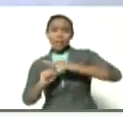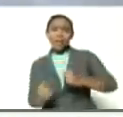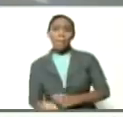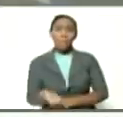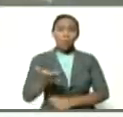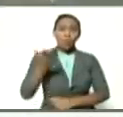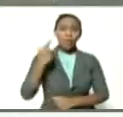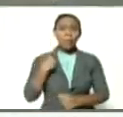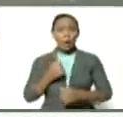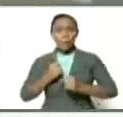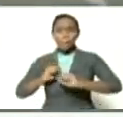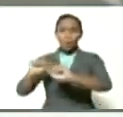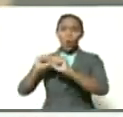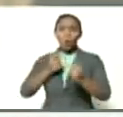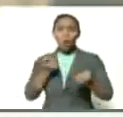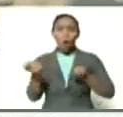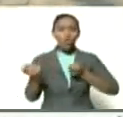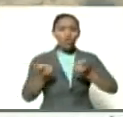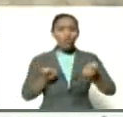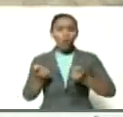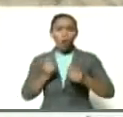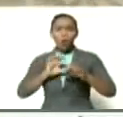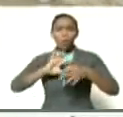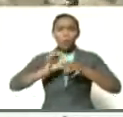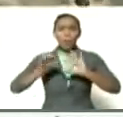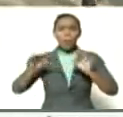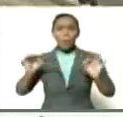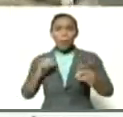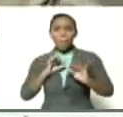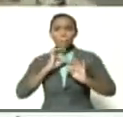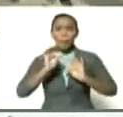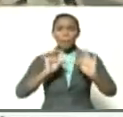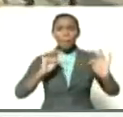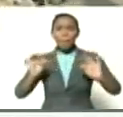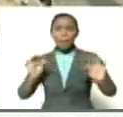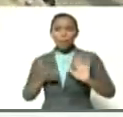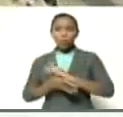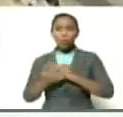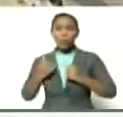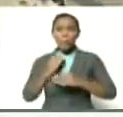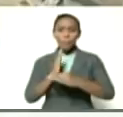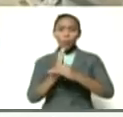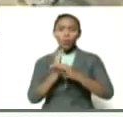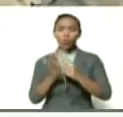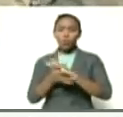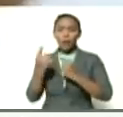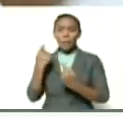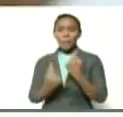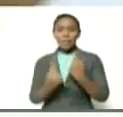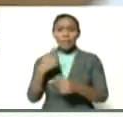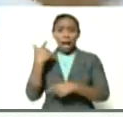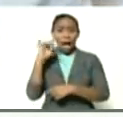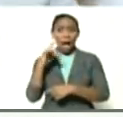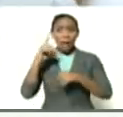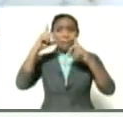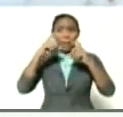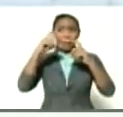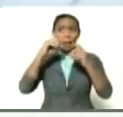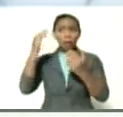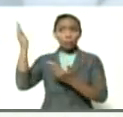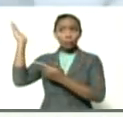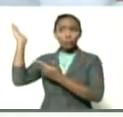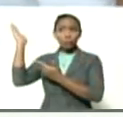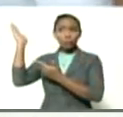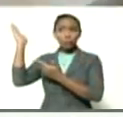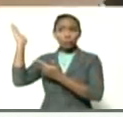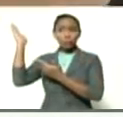para combatir y controlar las cadenas de contagio y para atender a nuestros pacientes. Allá hay imágenes de nuestros brigadistas,